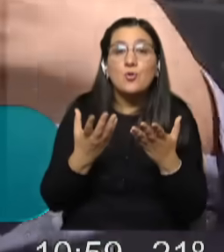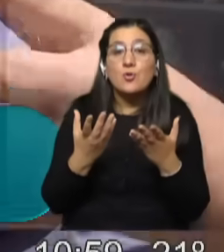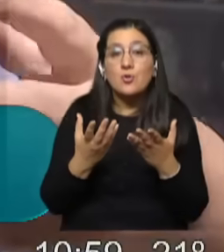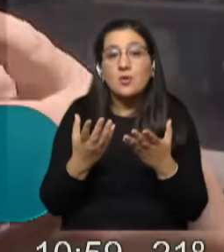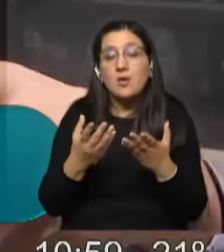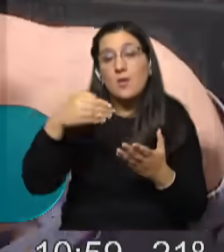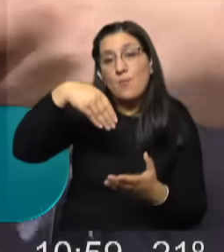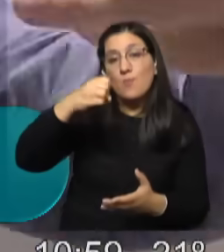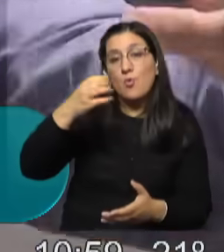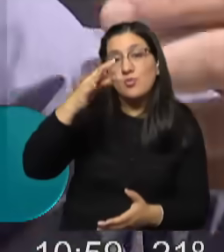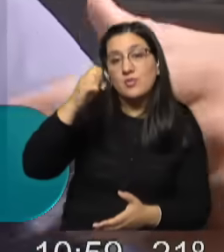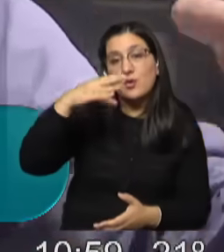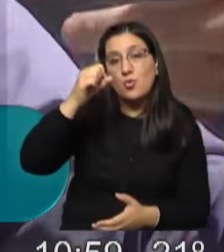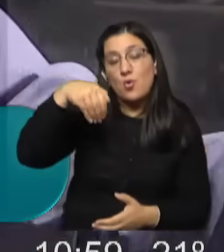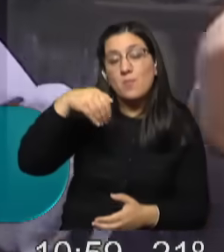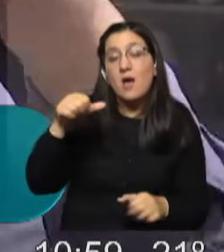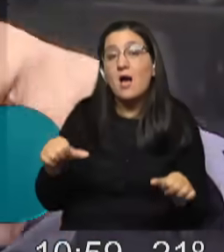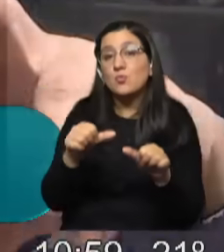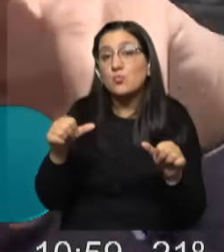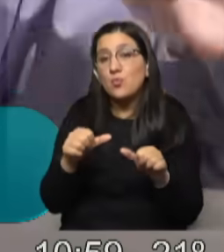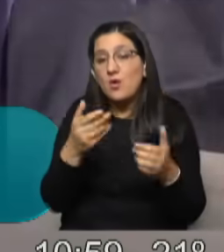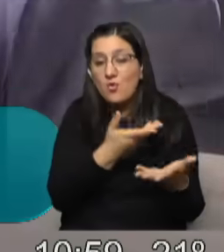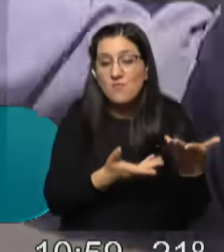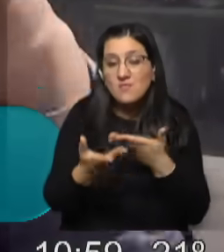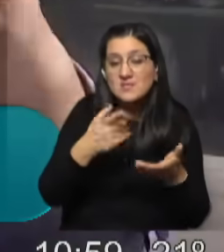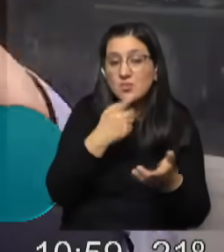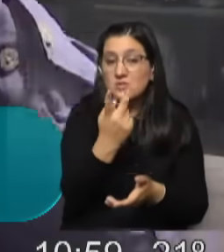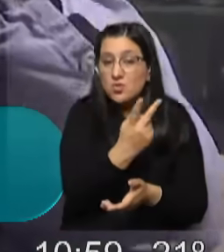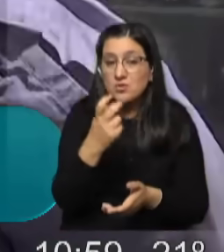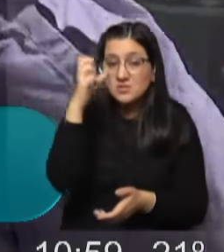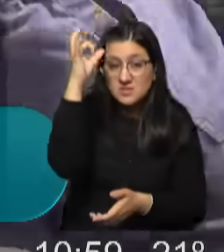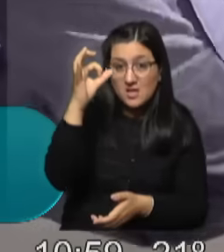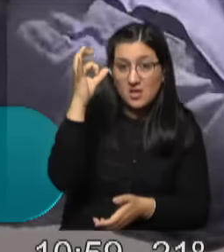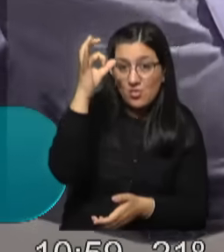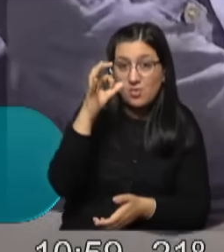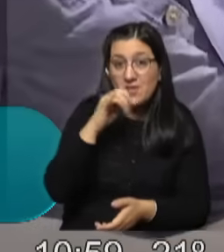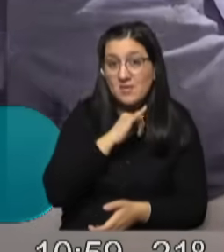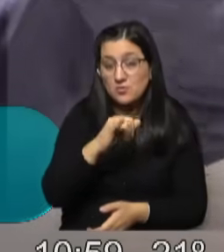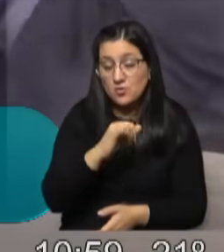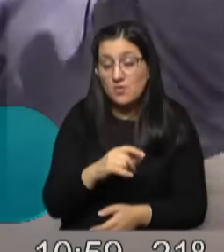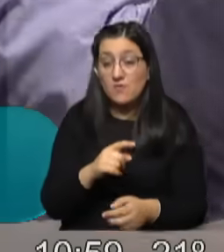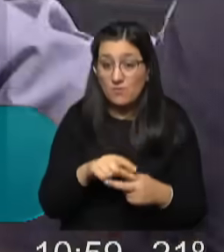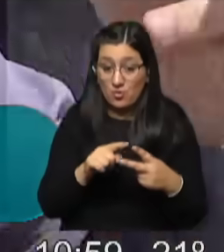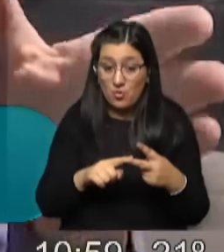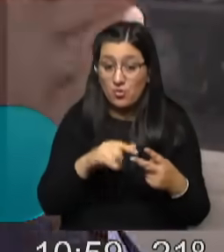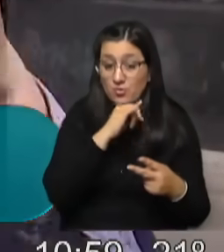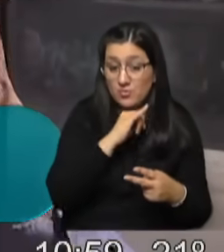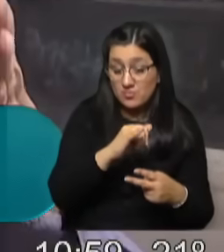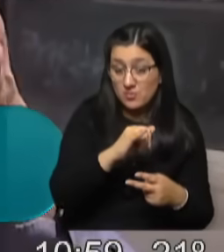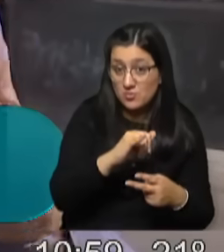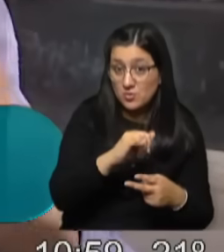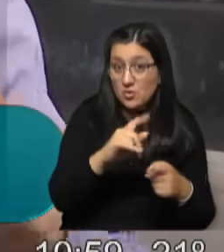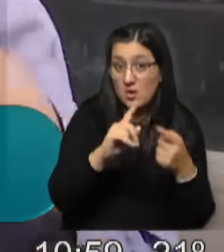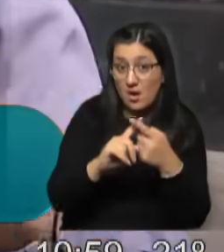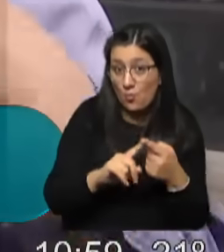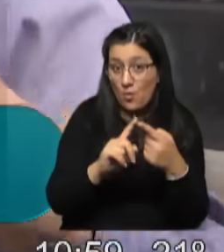porque Montecón haya actuado en connivencia con los senadores para hacer la denuncia, que recordemos, fueron los dos senadores que denunciaron ese